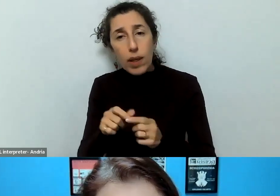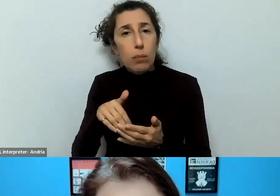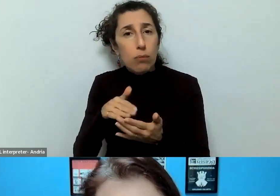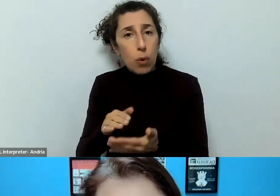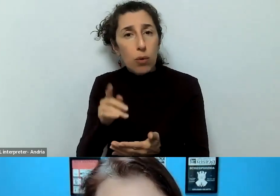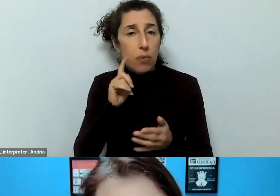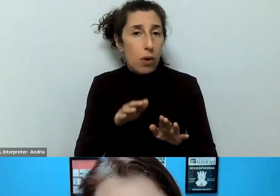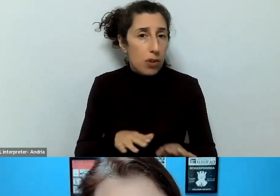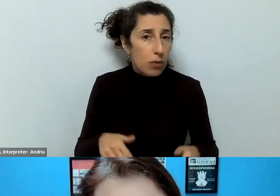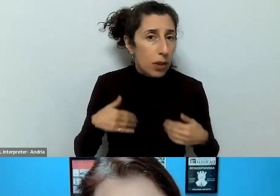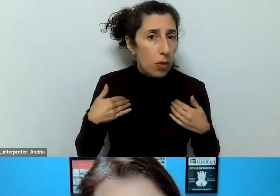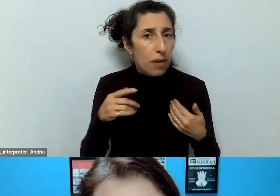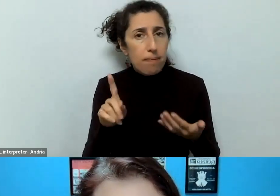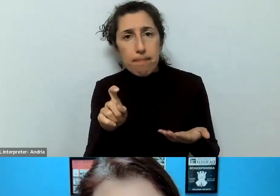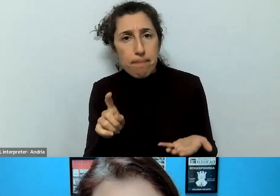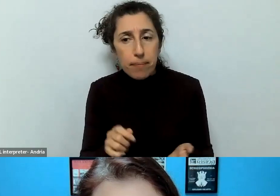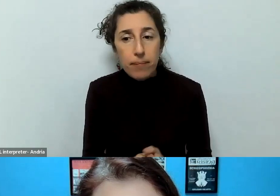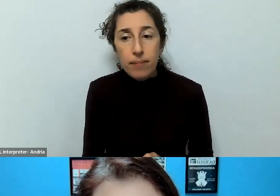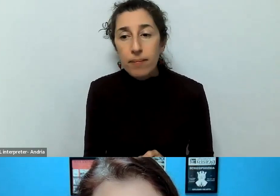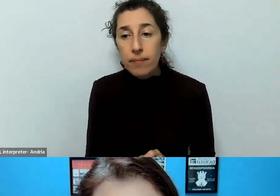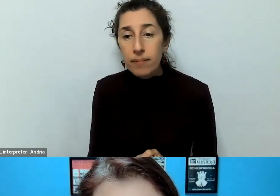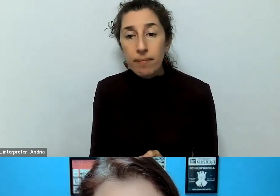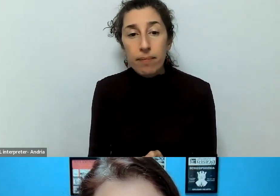¿Puedes contestar eso? Sí.